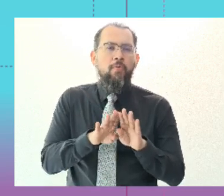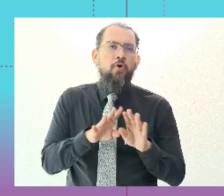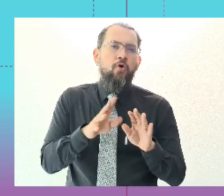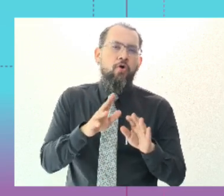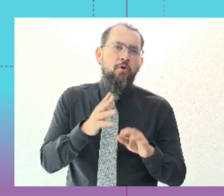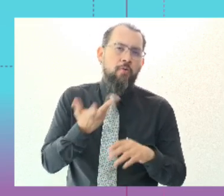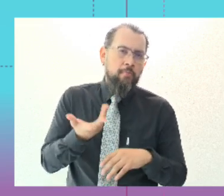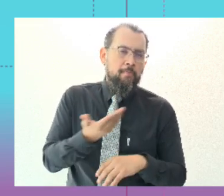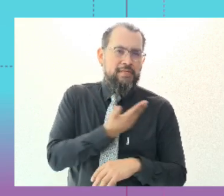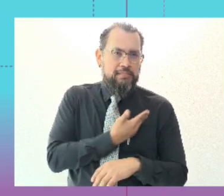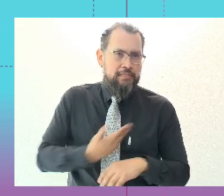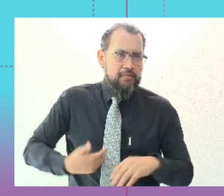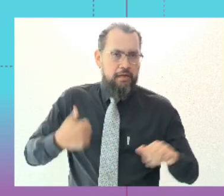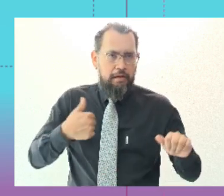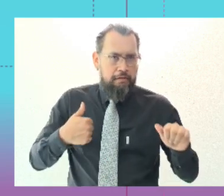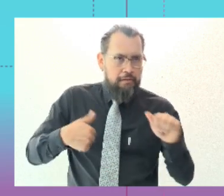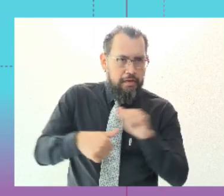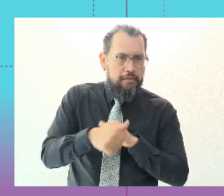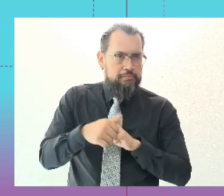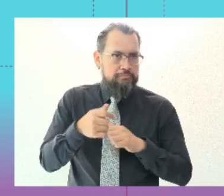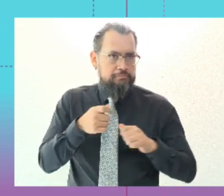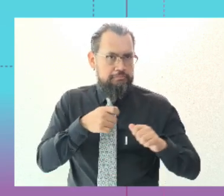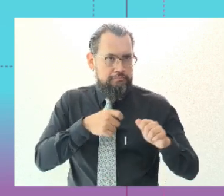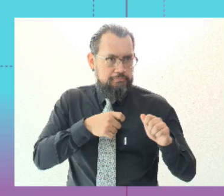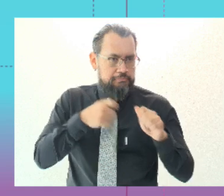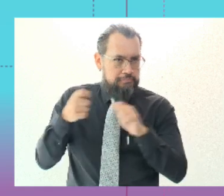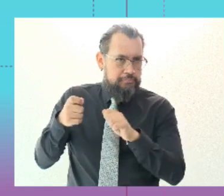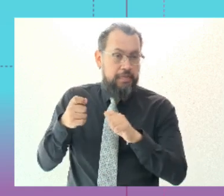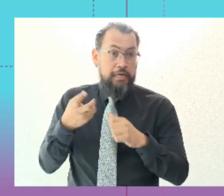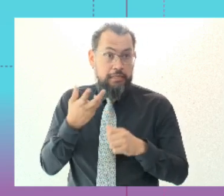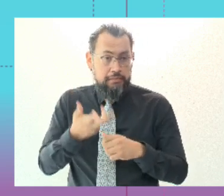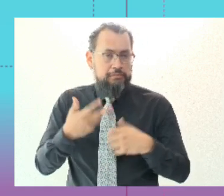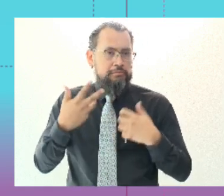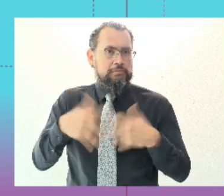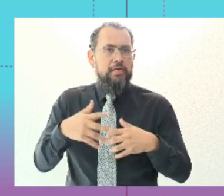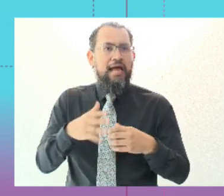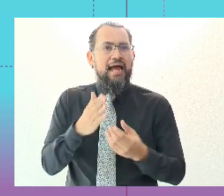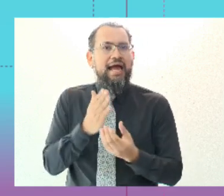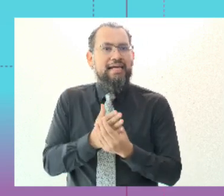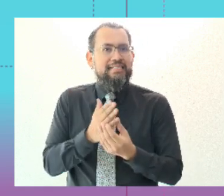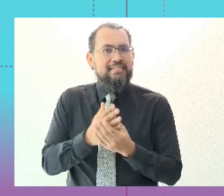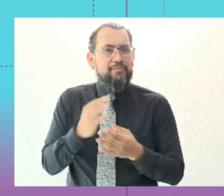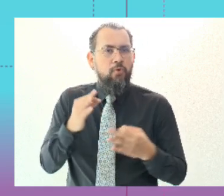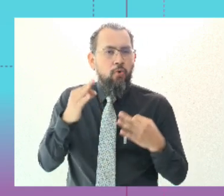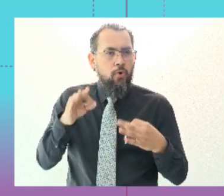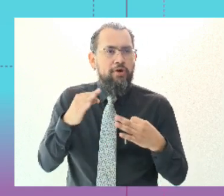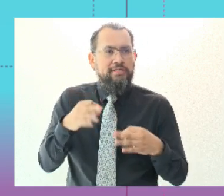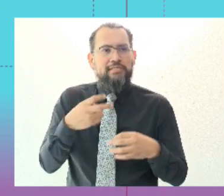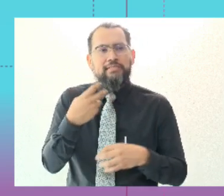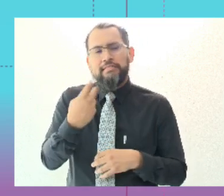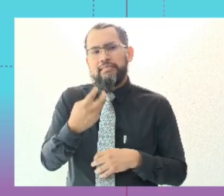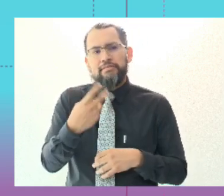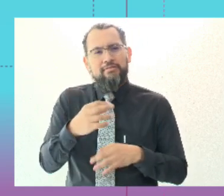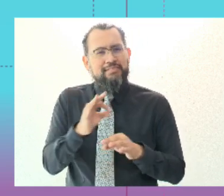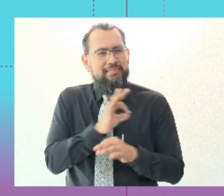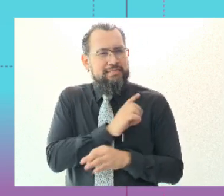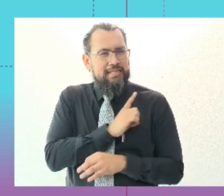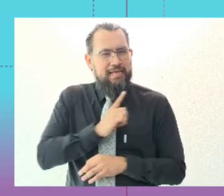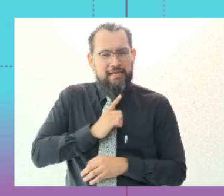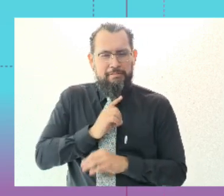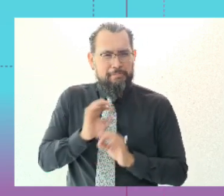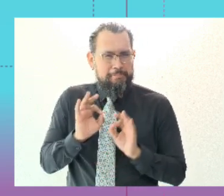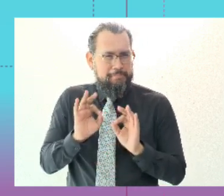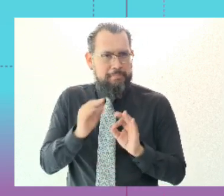que inicia próximamente, los archivos puedan quedar intactos, pueda preservarse esa